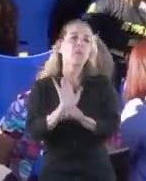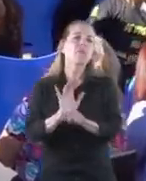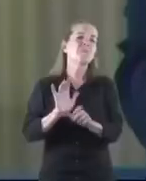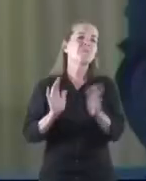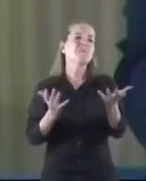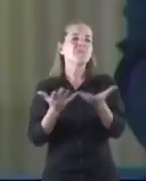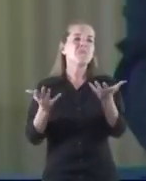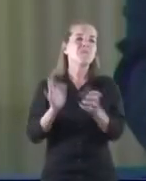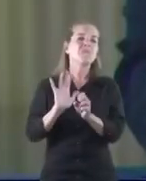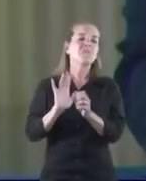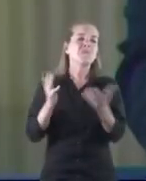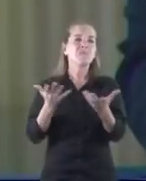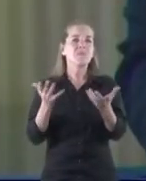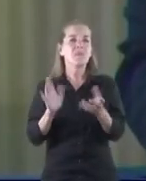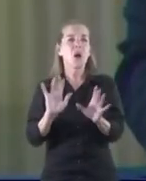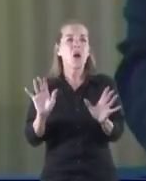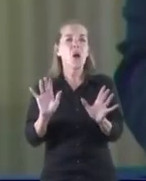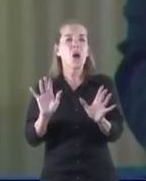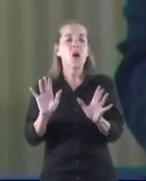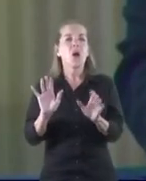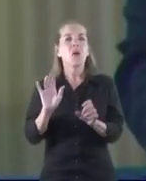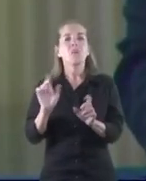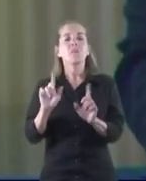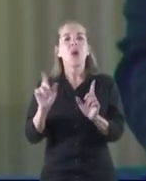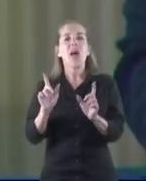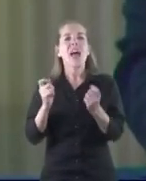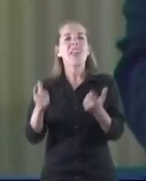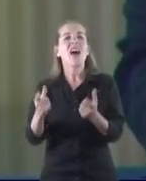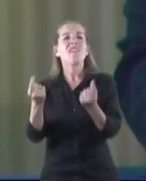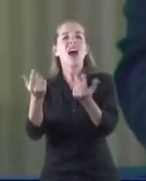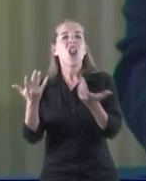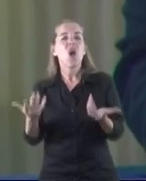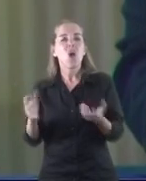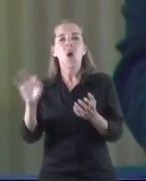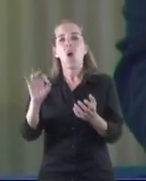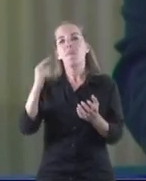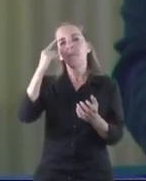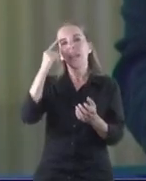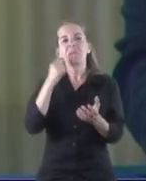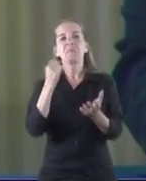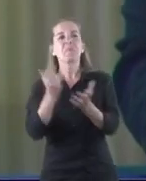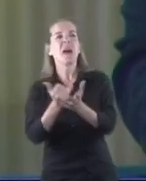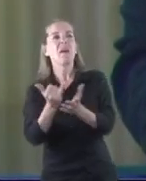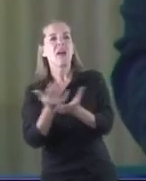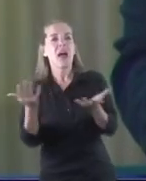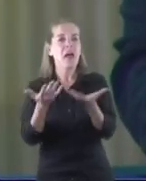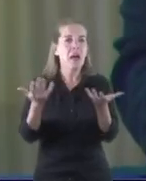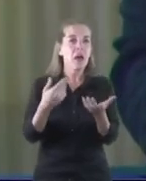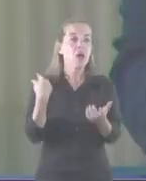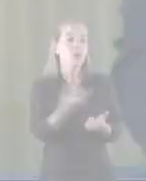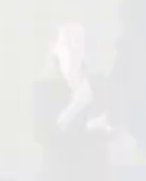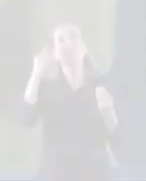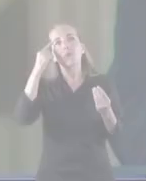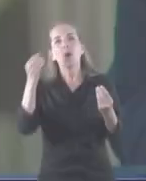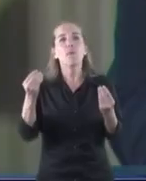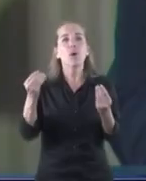o muchas veces desde la desvalorización, por ahí no entienden de a qué nos referimos cuando hablamos del rol del